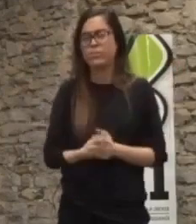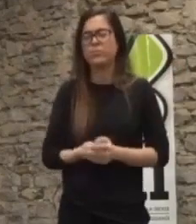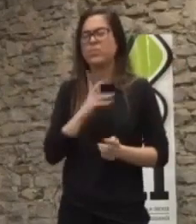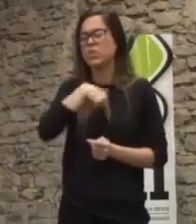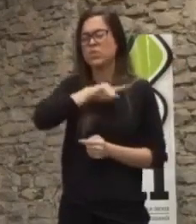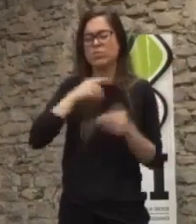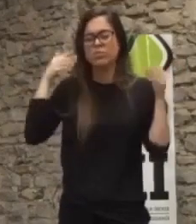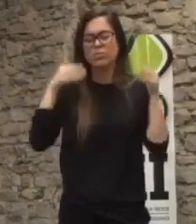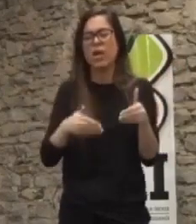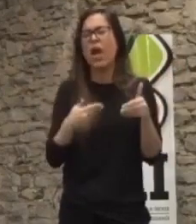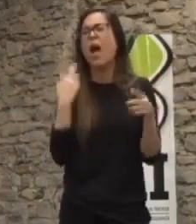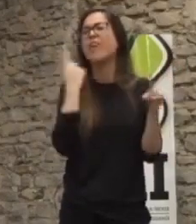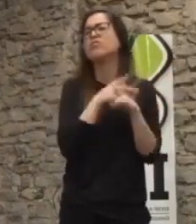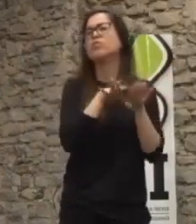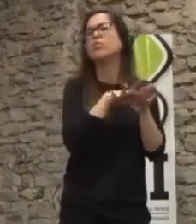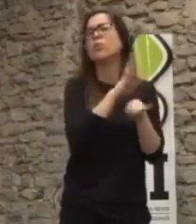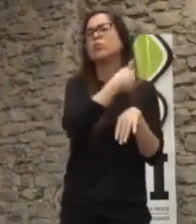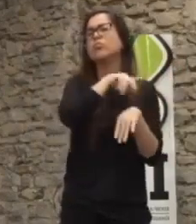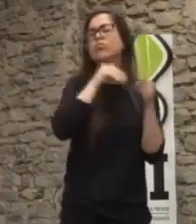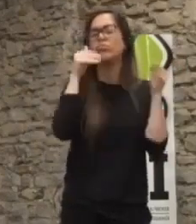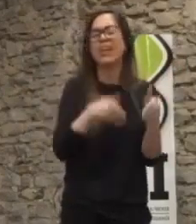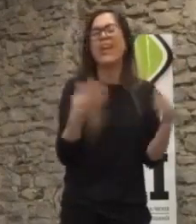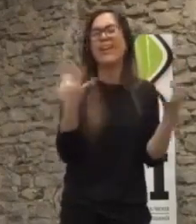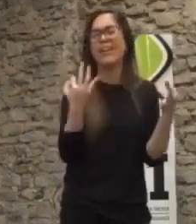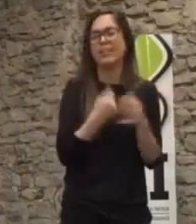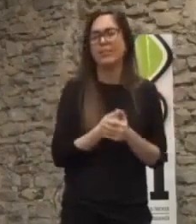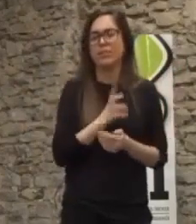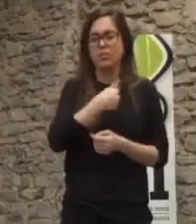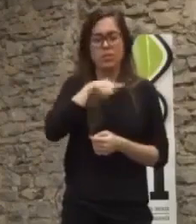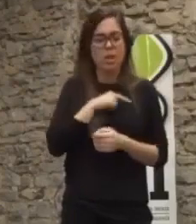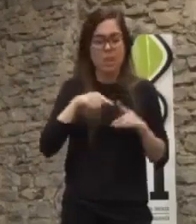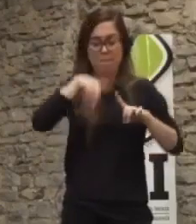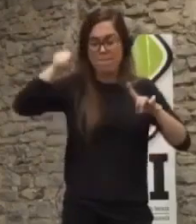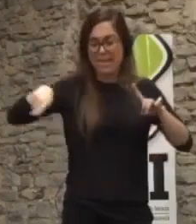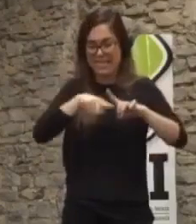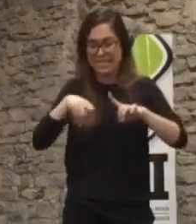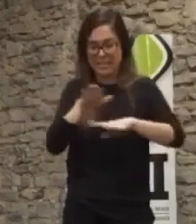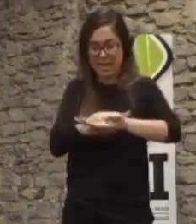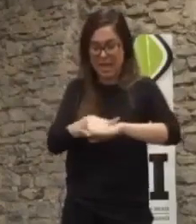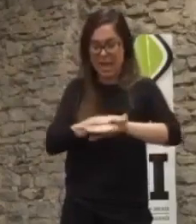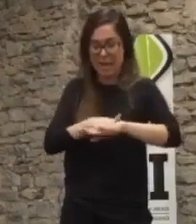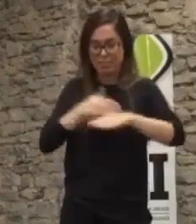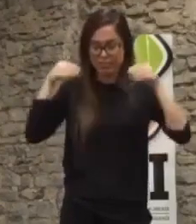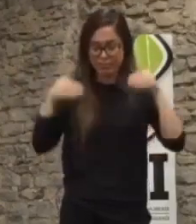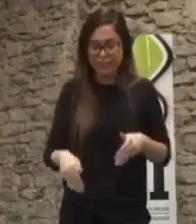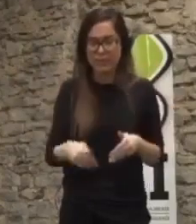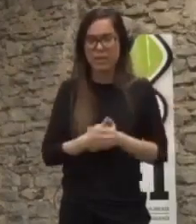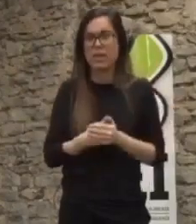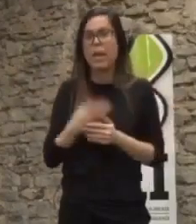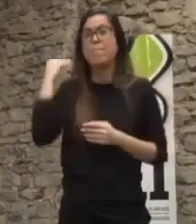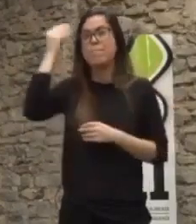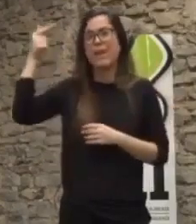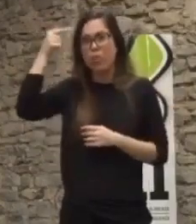nos centramos en la estrategia antirrumores? Nos centramos en incidir fundamentalmente en la base de la pirámide del odio, como veis ahí, en las actitudes prejuiciosas,